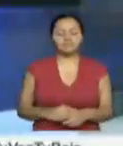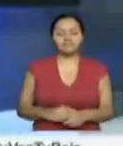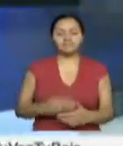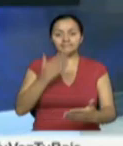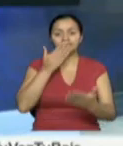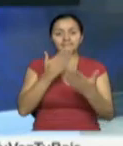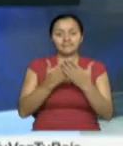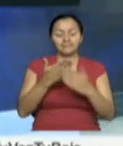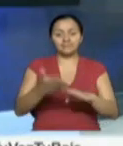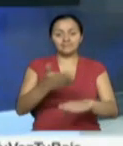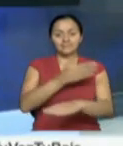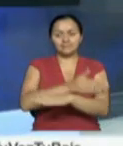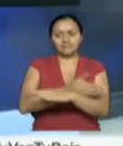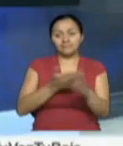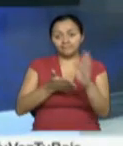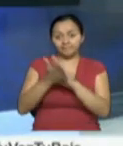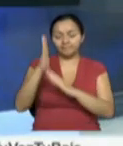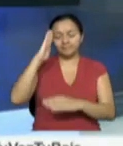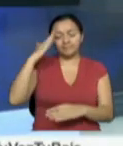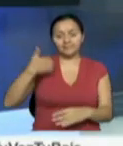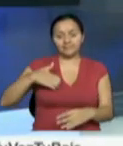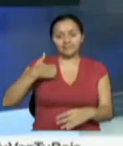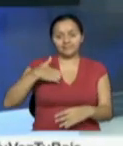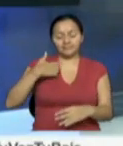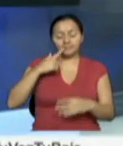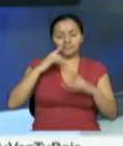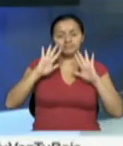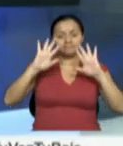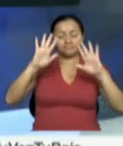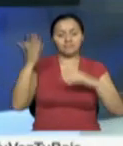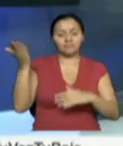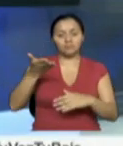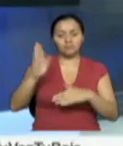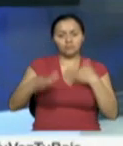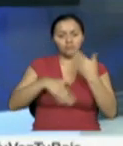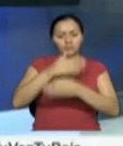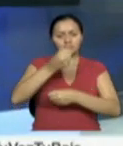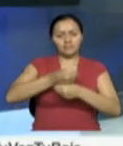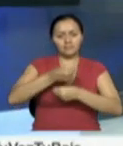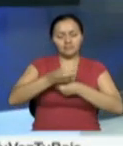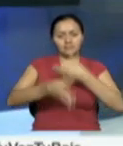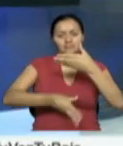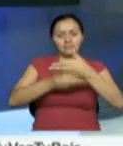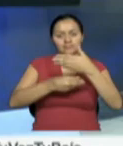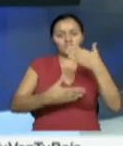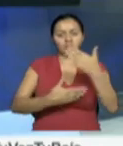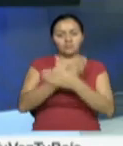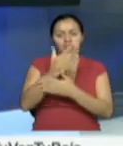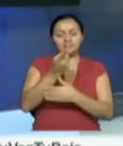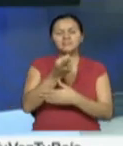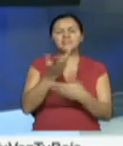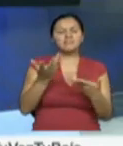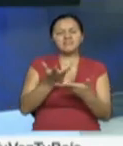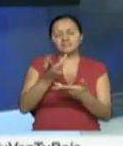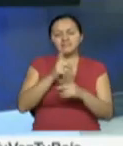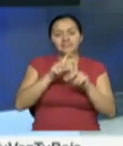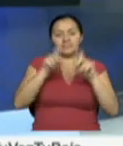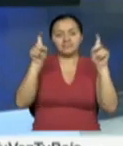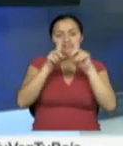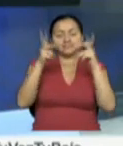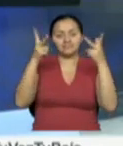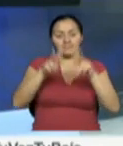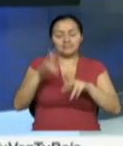Gracias, Caterine. Nos vamos hasta Argentina. Y es que al paro de maestros y de trabajadores se añade un nuevo ingrediente, los empresarios.